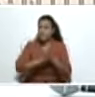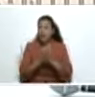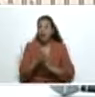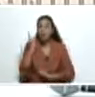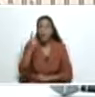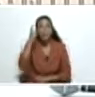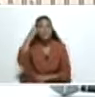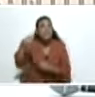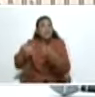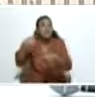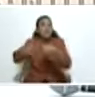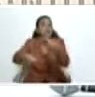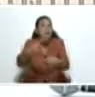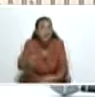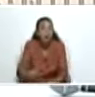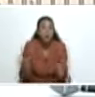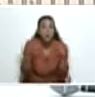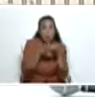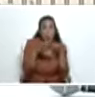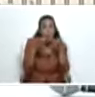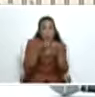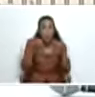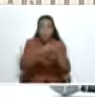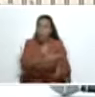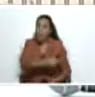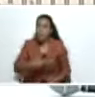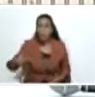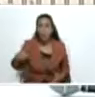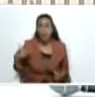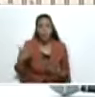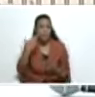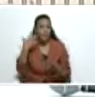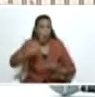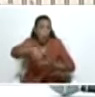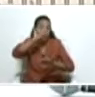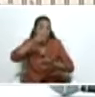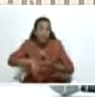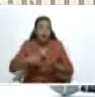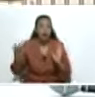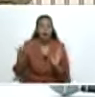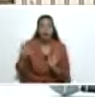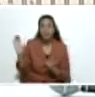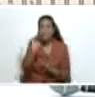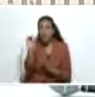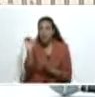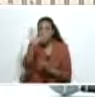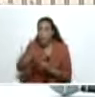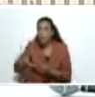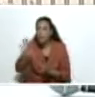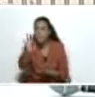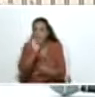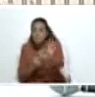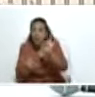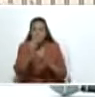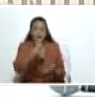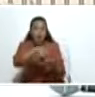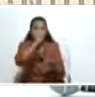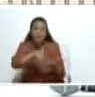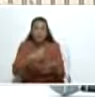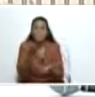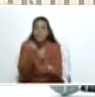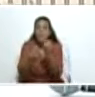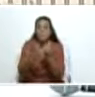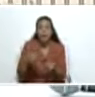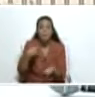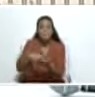duró varios días con un grupo de delincuentes que contrataron en la región centro-occidental del país para